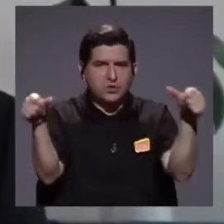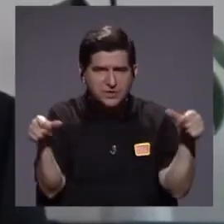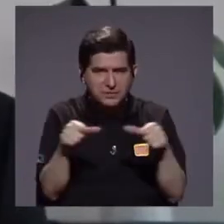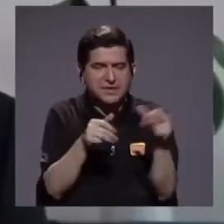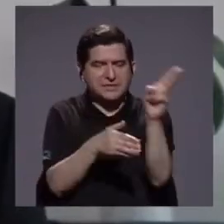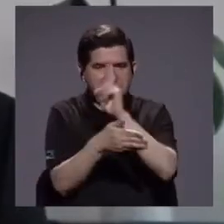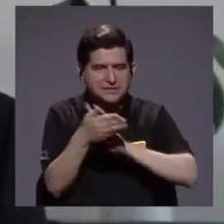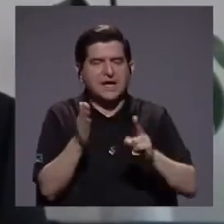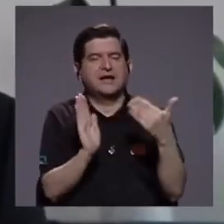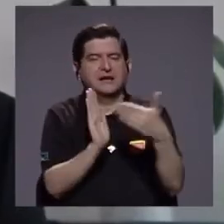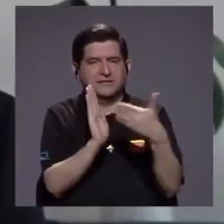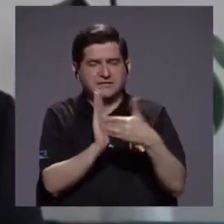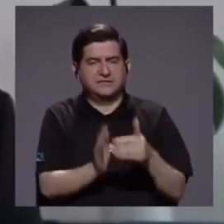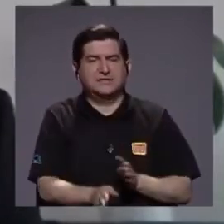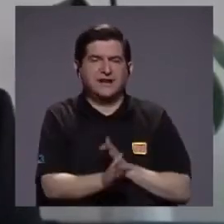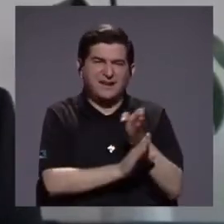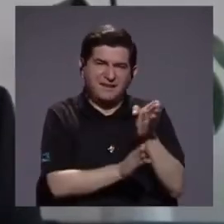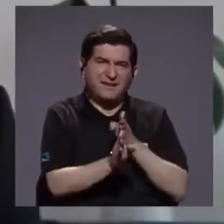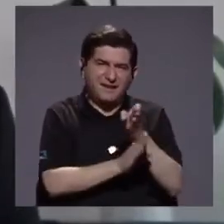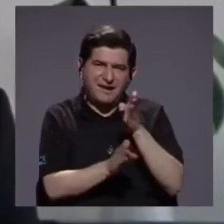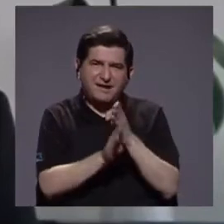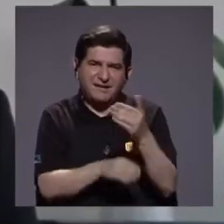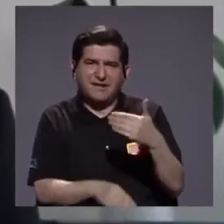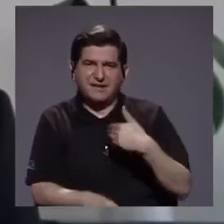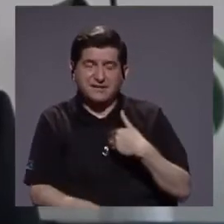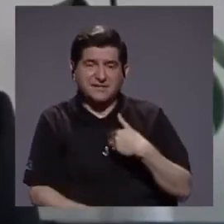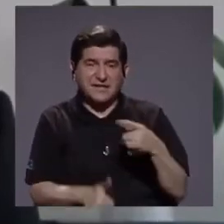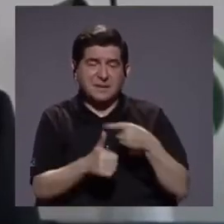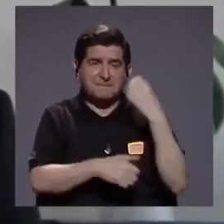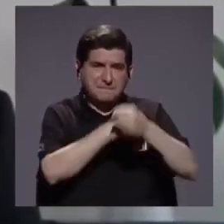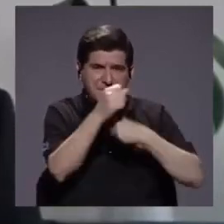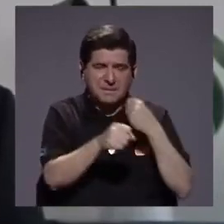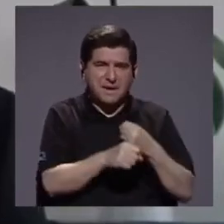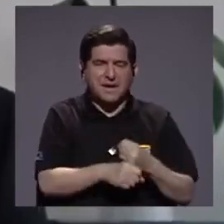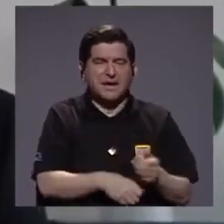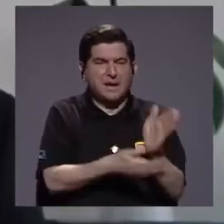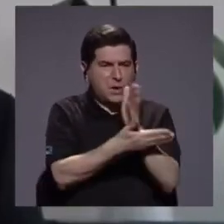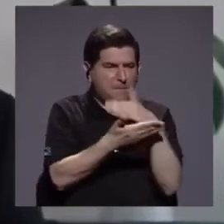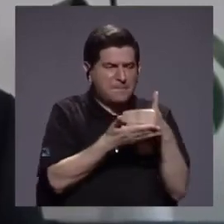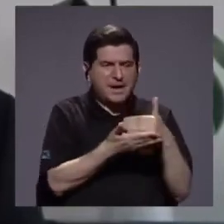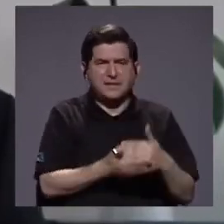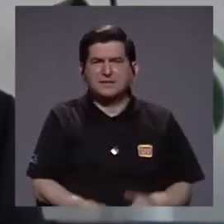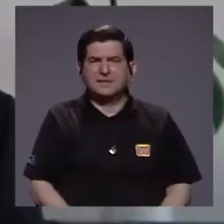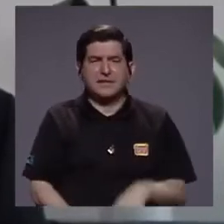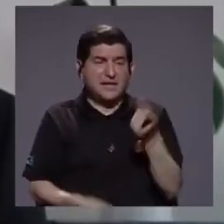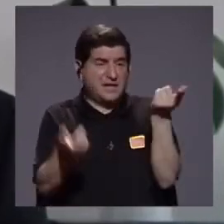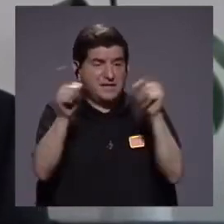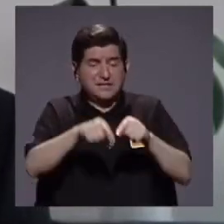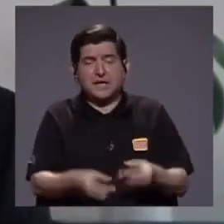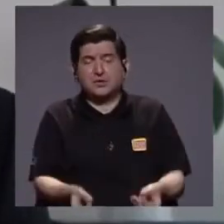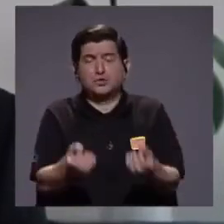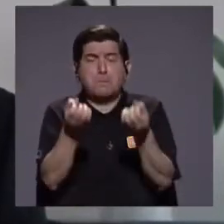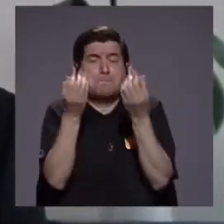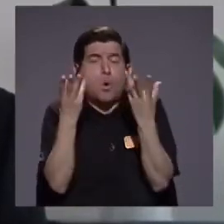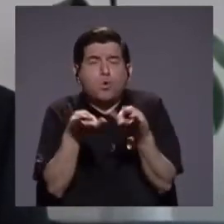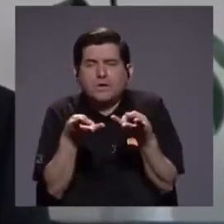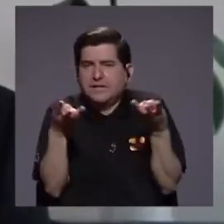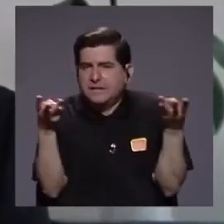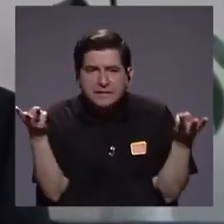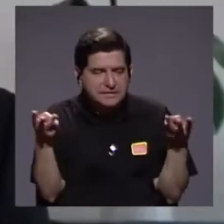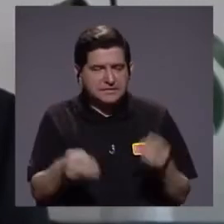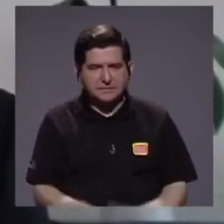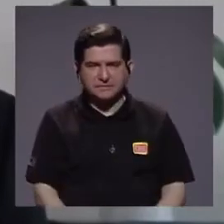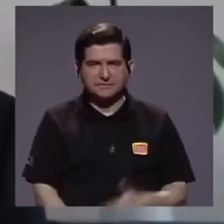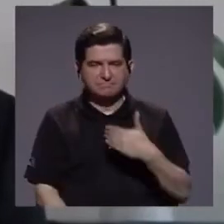de la universidad, con carreras que tienen en esos primeros años un bloque excesivamente cargado, y por